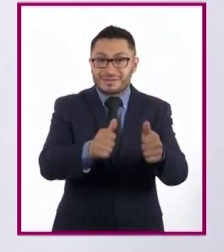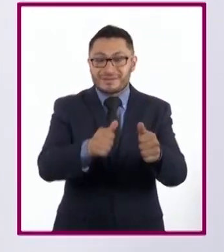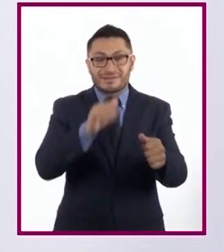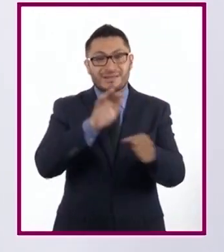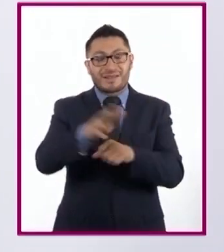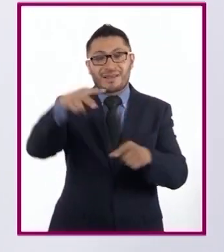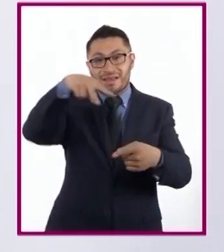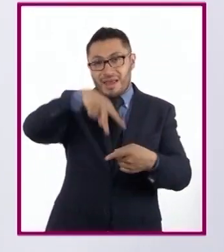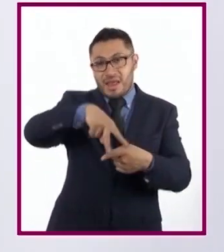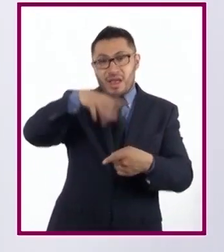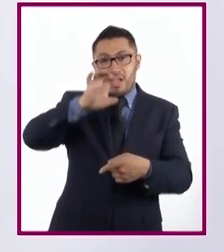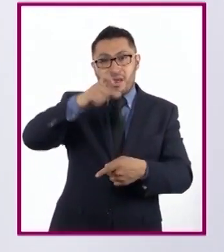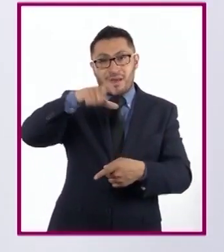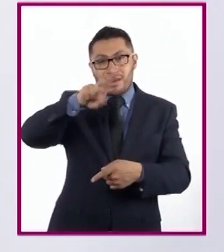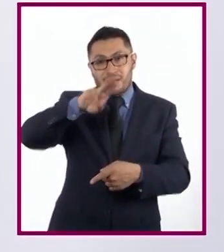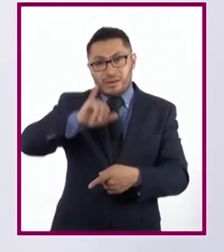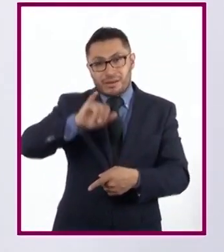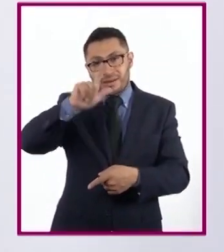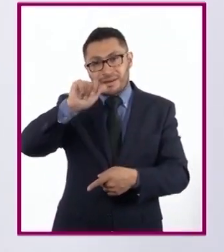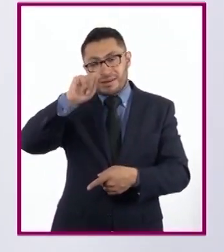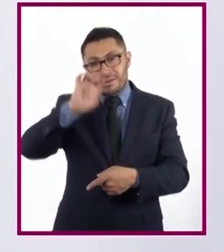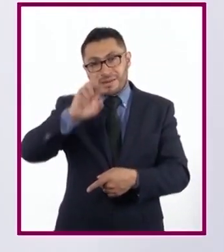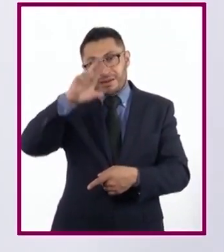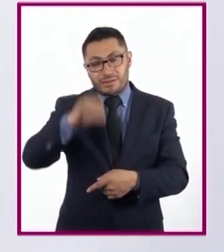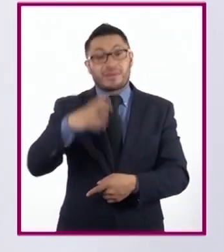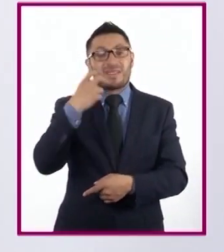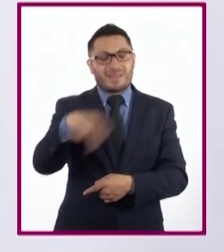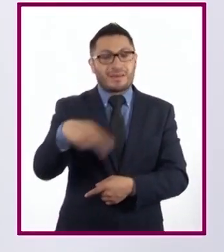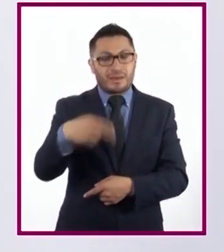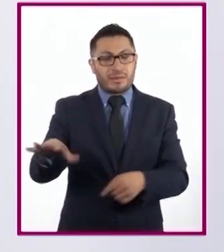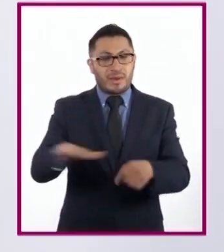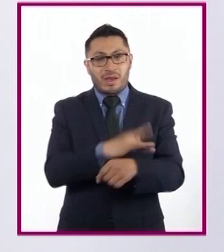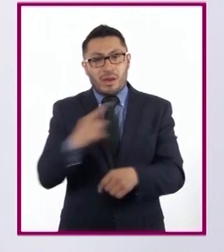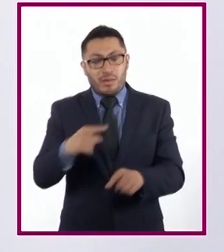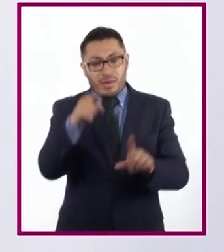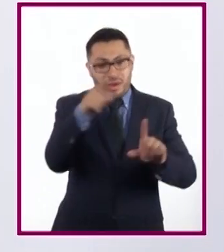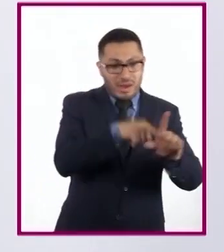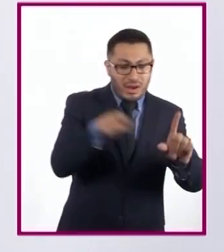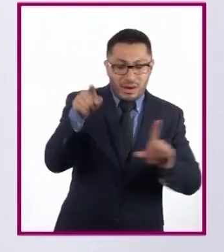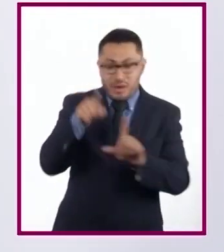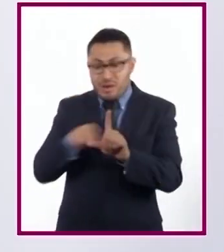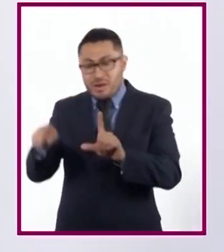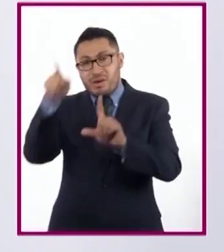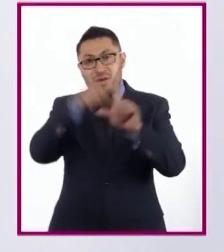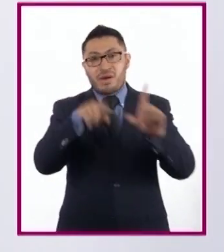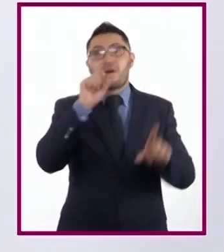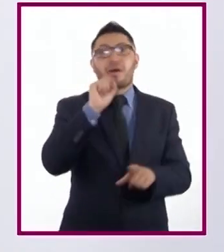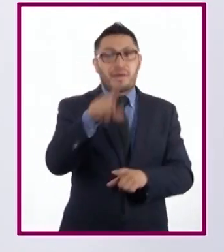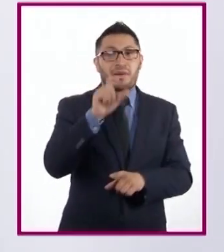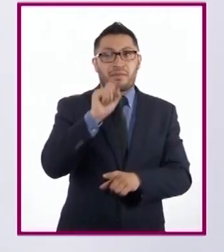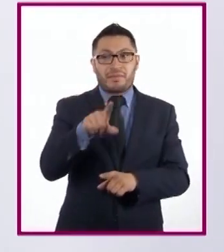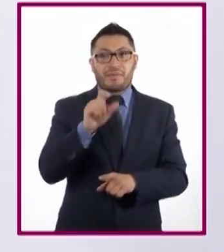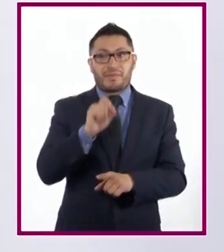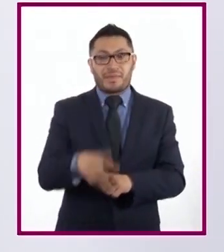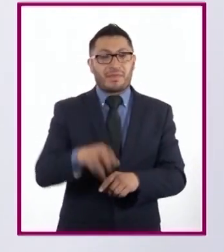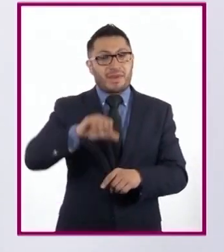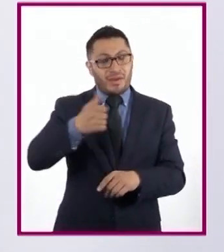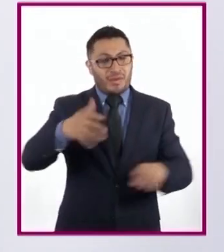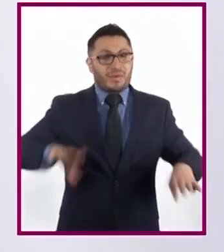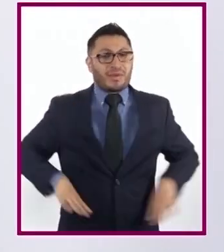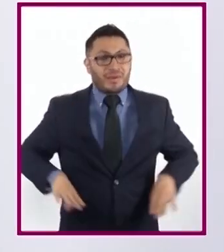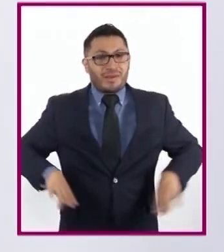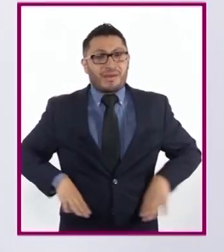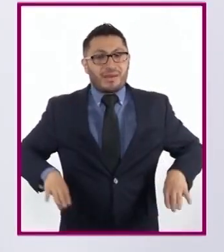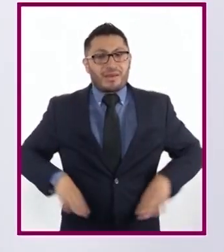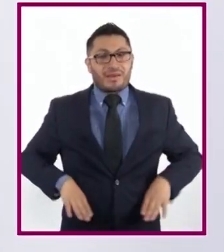los triángulos equiláteros. Reciben ese nombre debido a que la medida de sus tres lados es la misma. Y otra